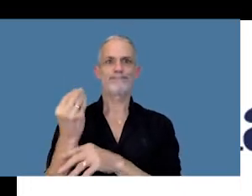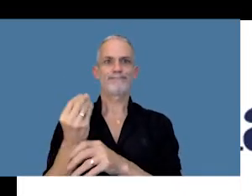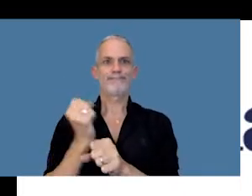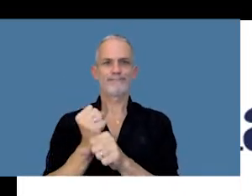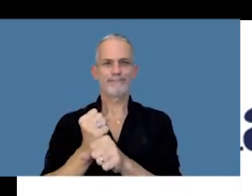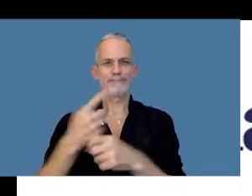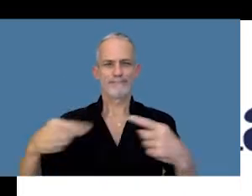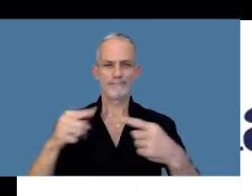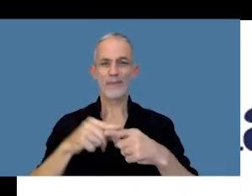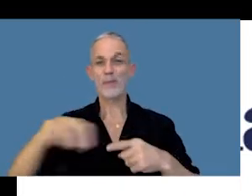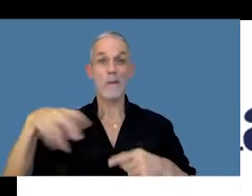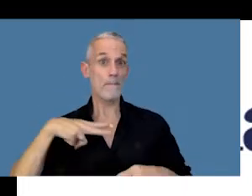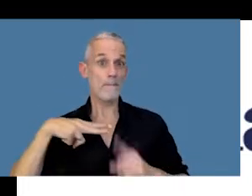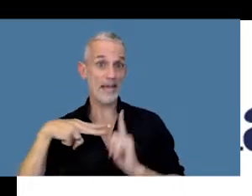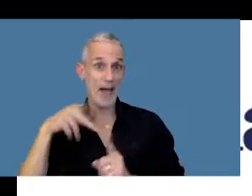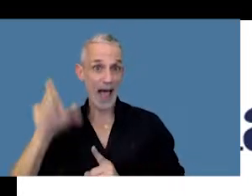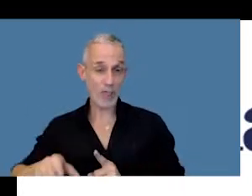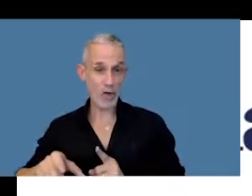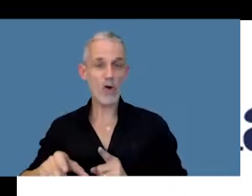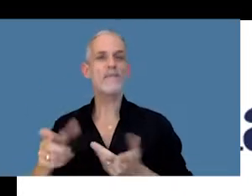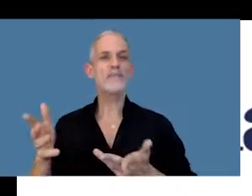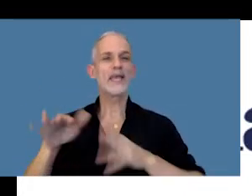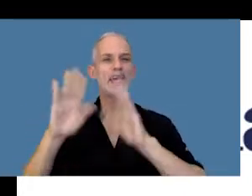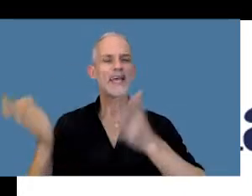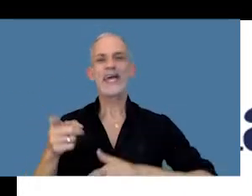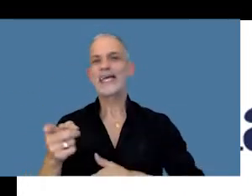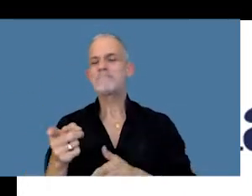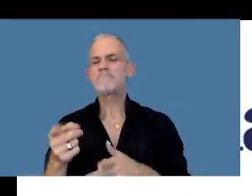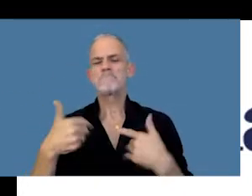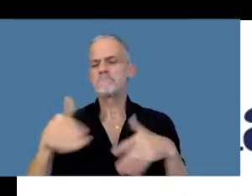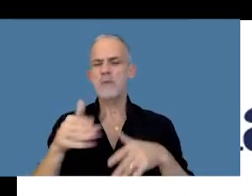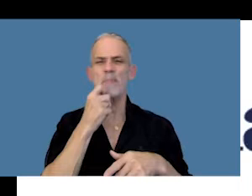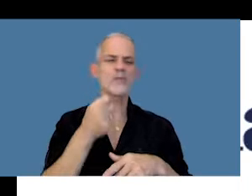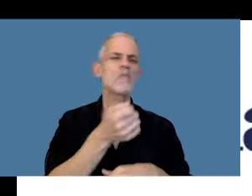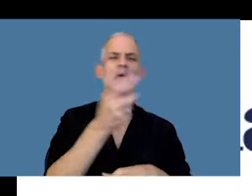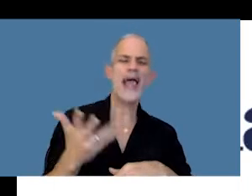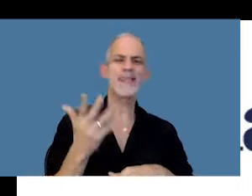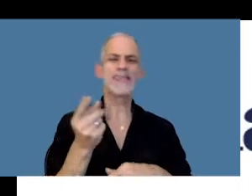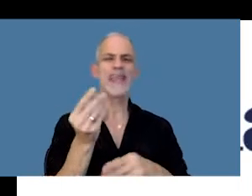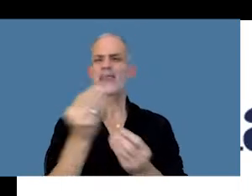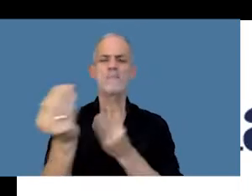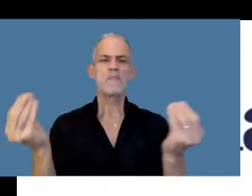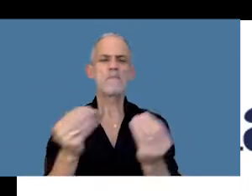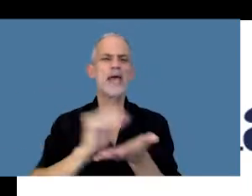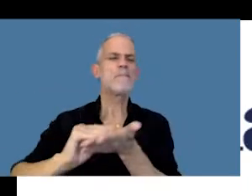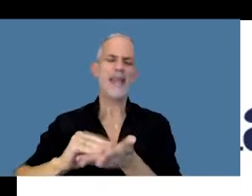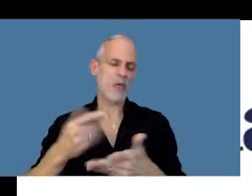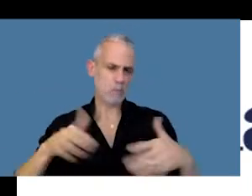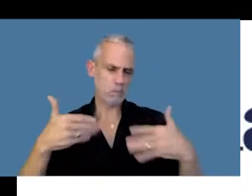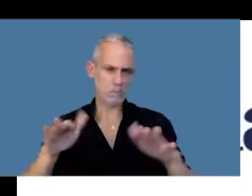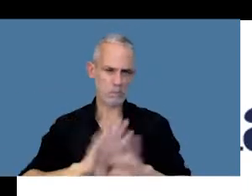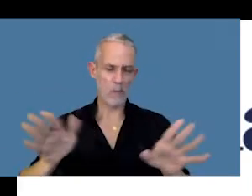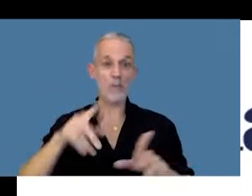del sector privado, que no importe el número de trabajadores que tenga. Hoy,